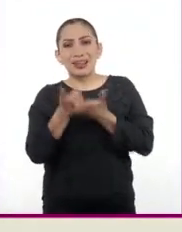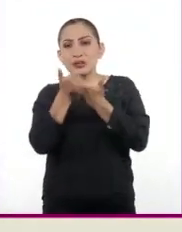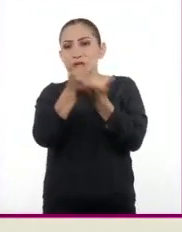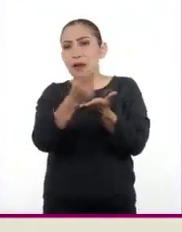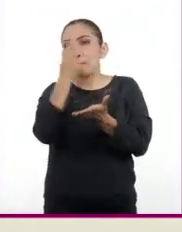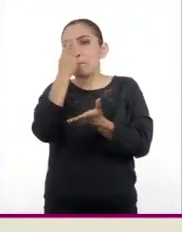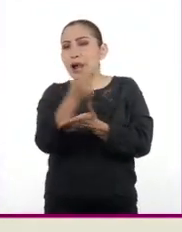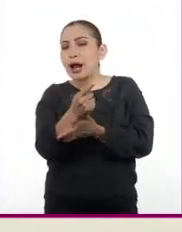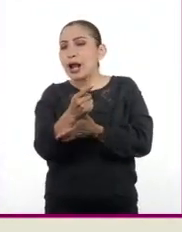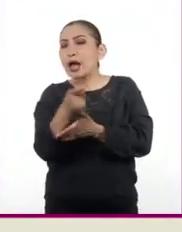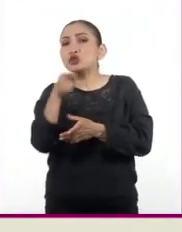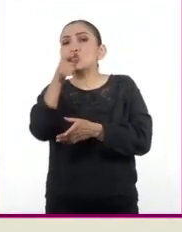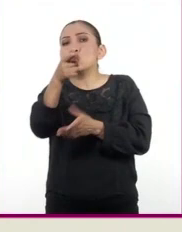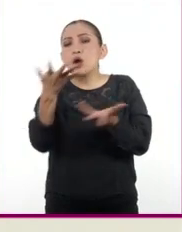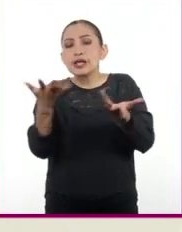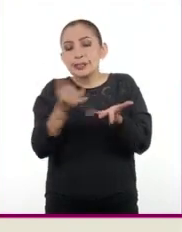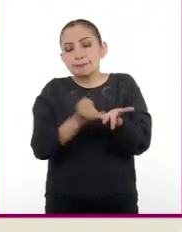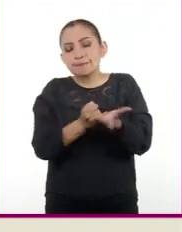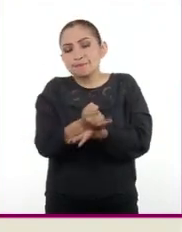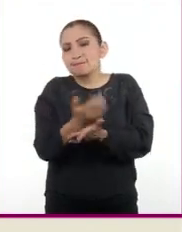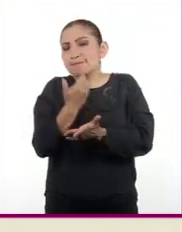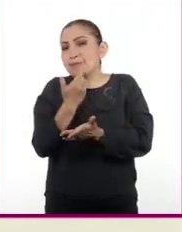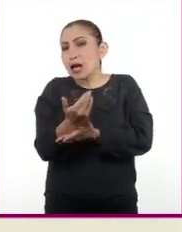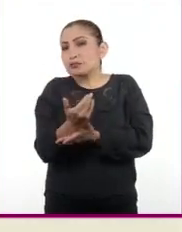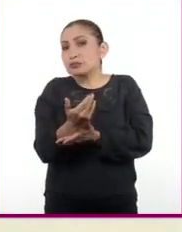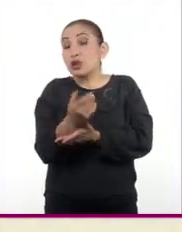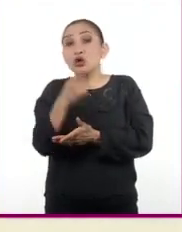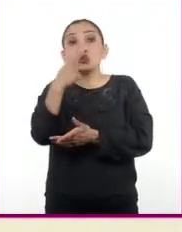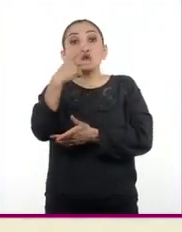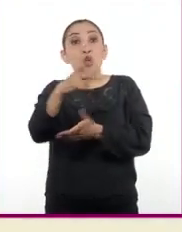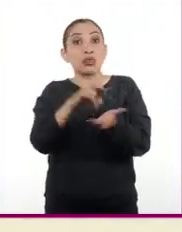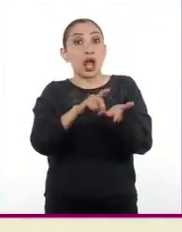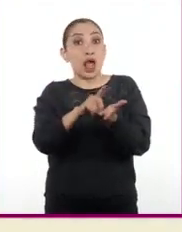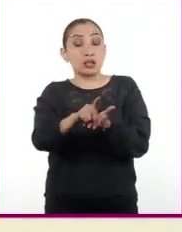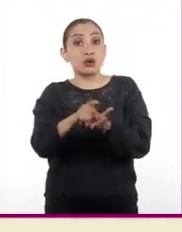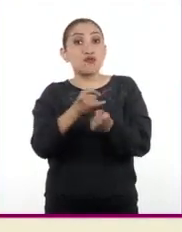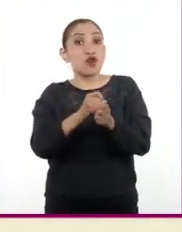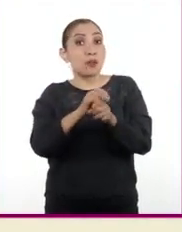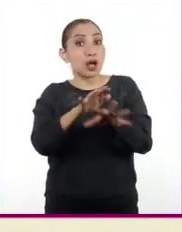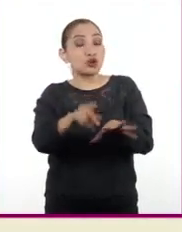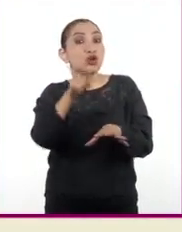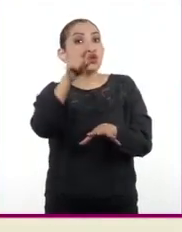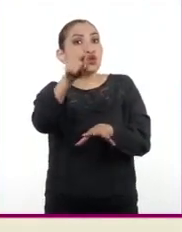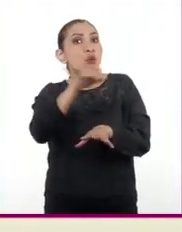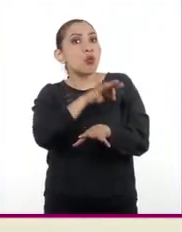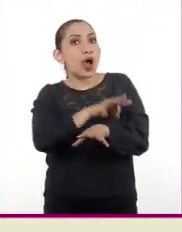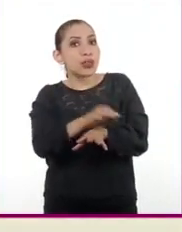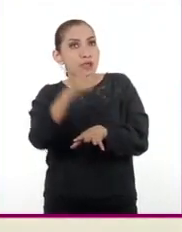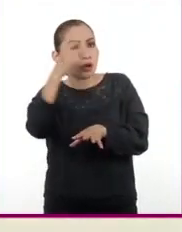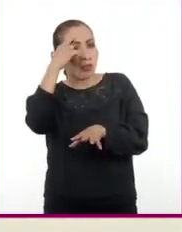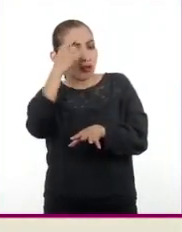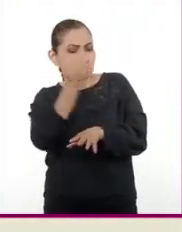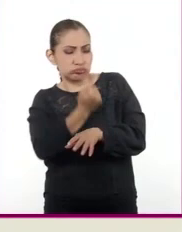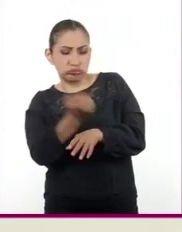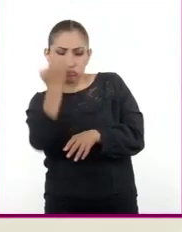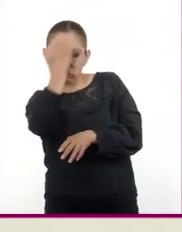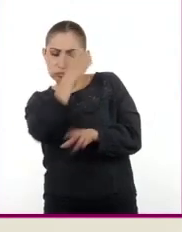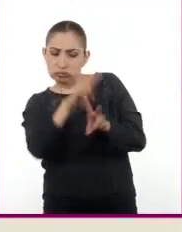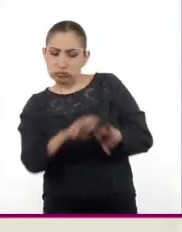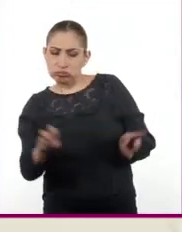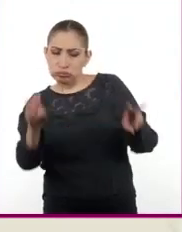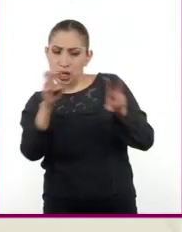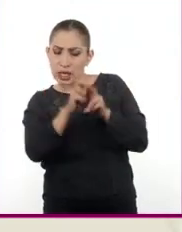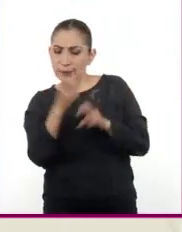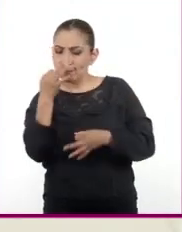tomar las mejores decisiones? Ejercer su derecho implica que desarrollen capacidades como la reflexión y el